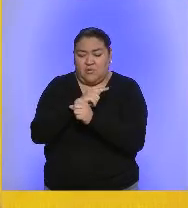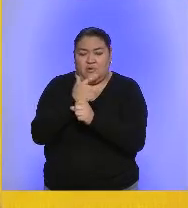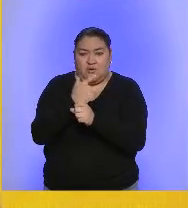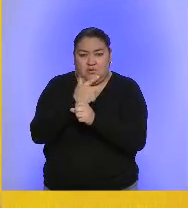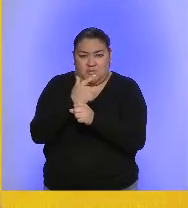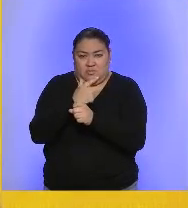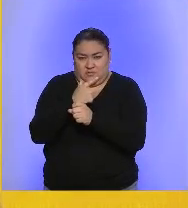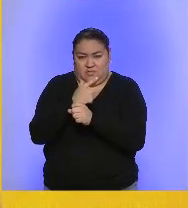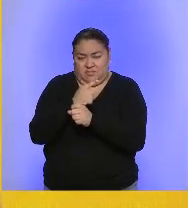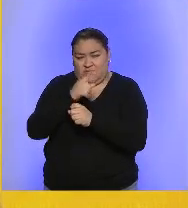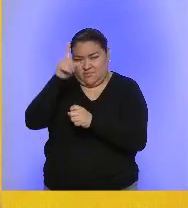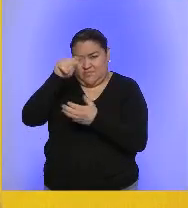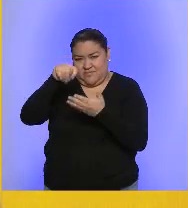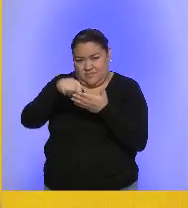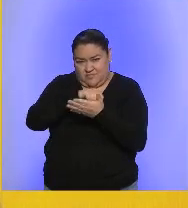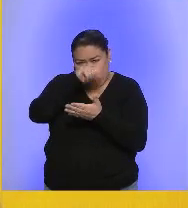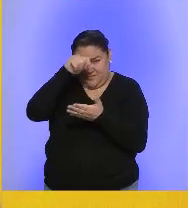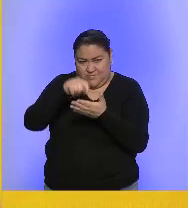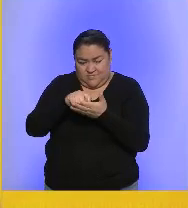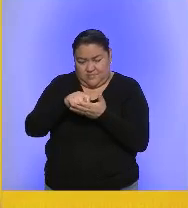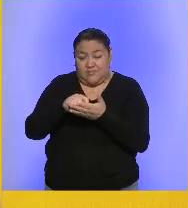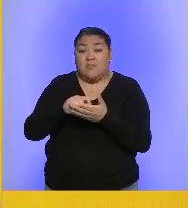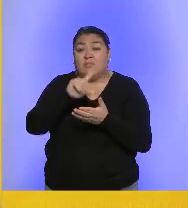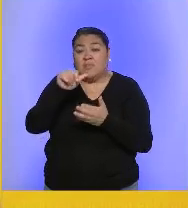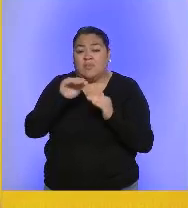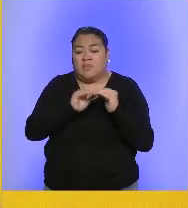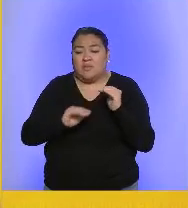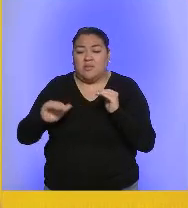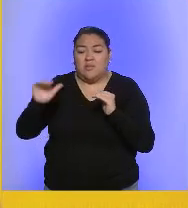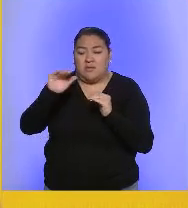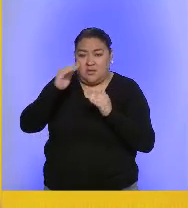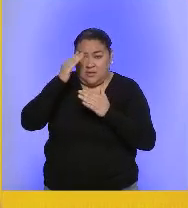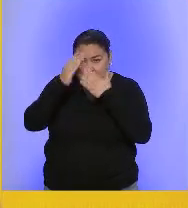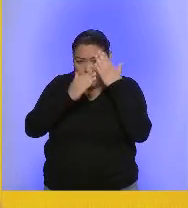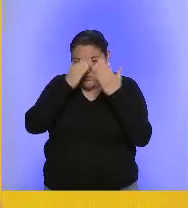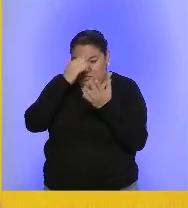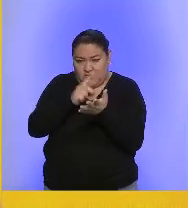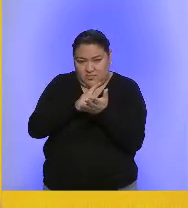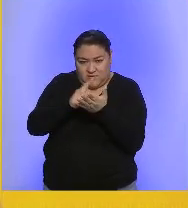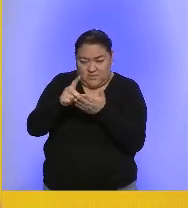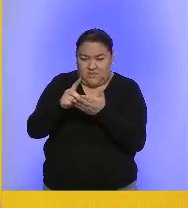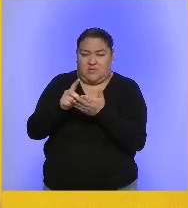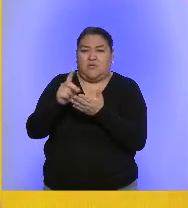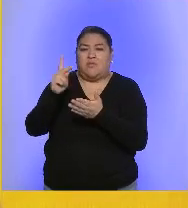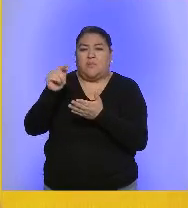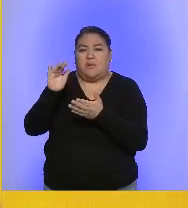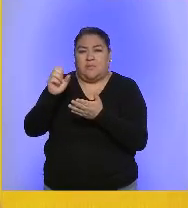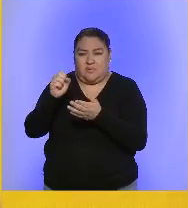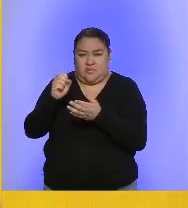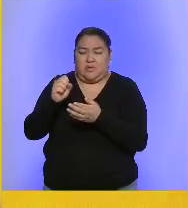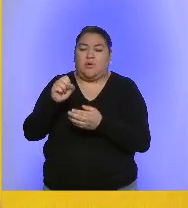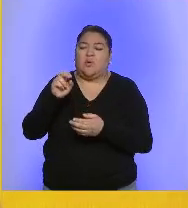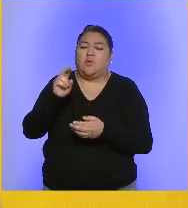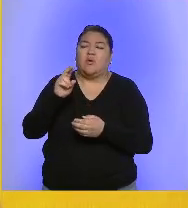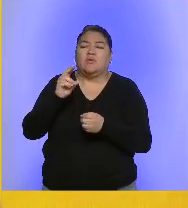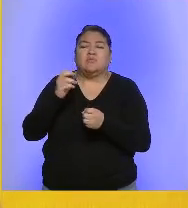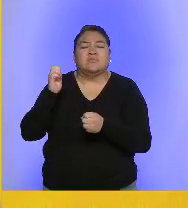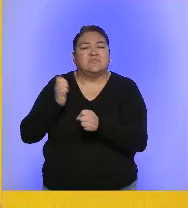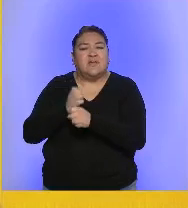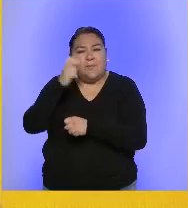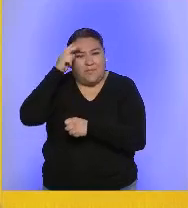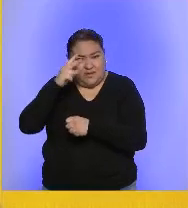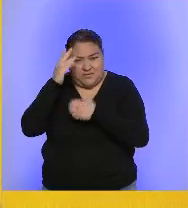la maestría en Derecho Parlamentario por la Universidad Autónoma del Estado de México, así como la maestría en Derecho Electoral por el